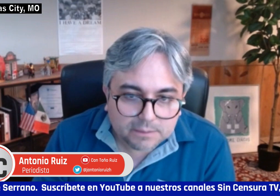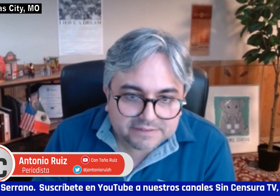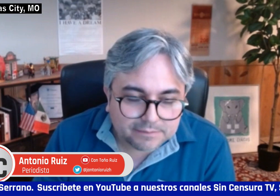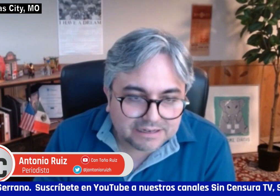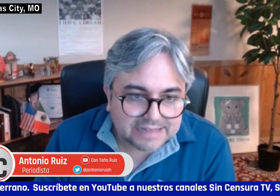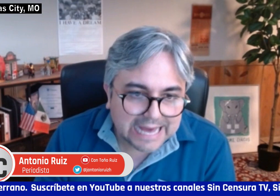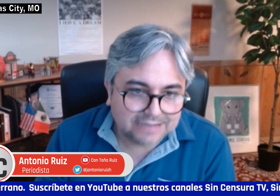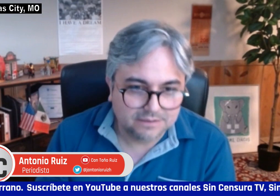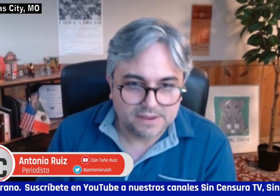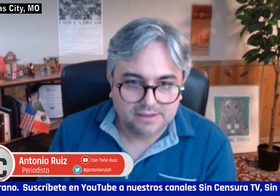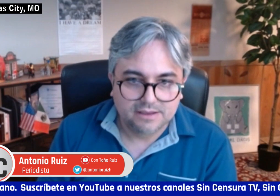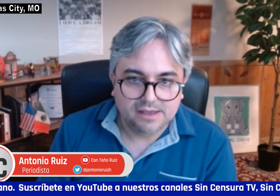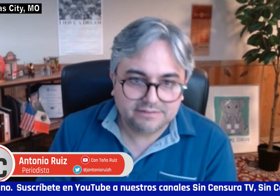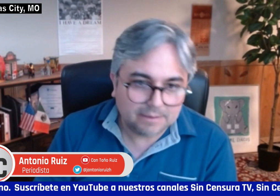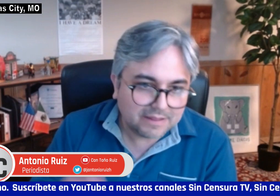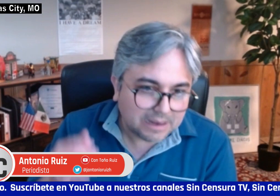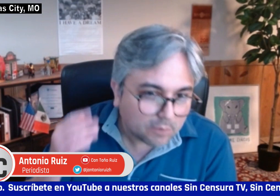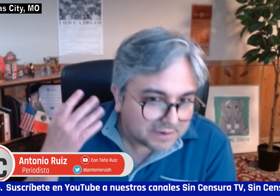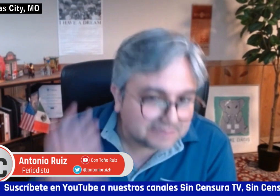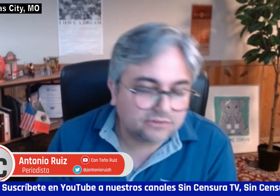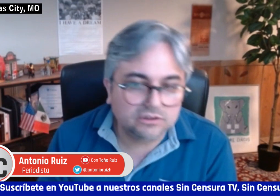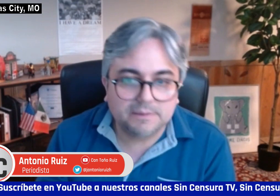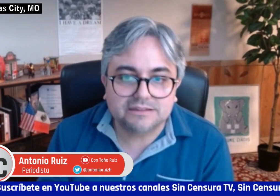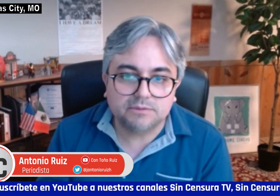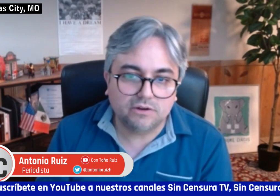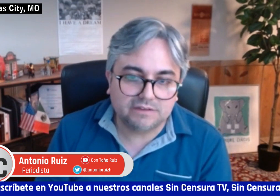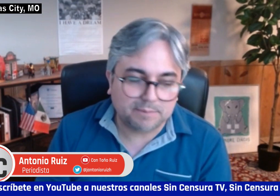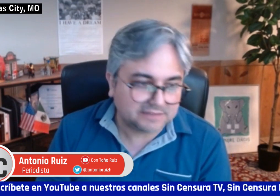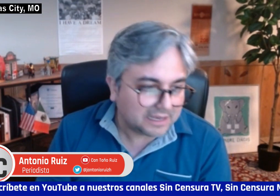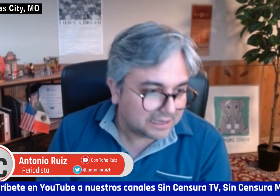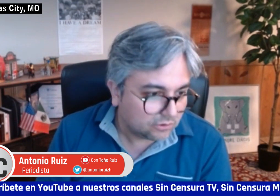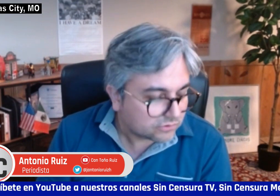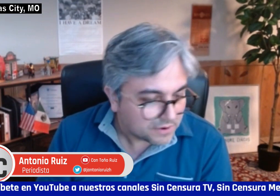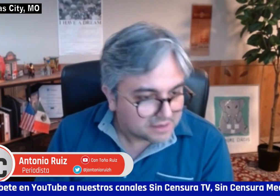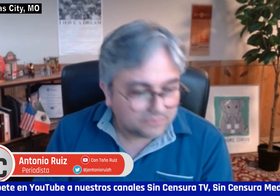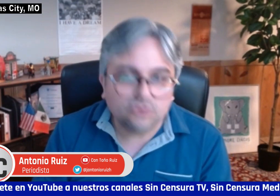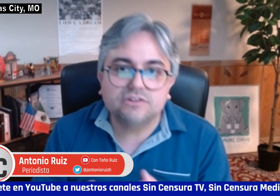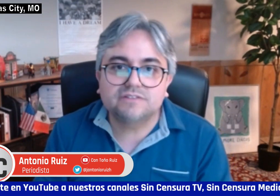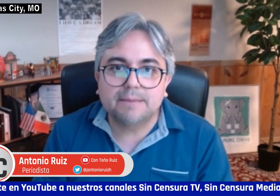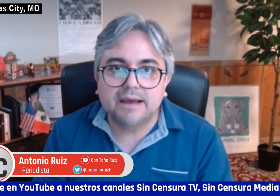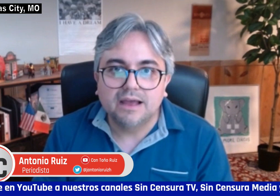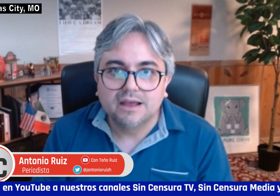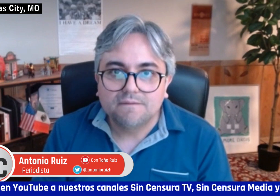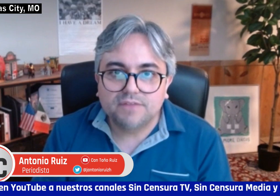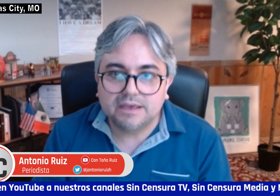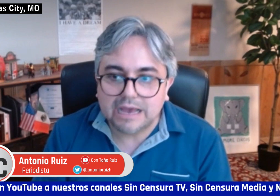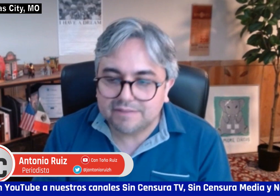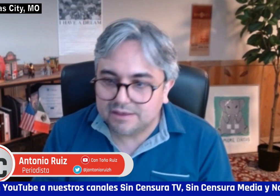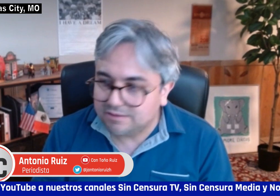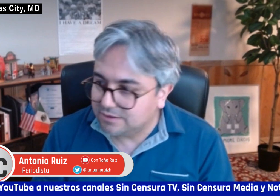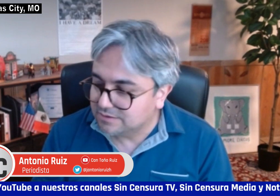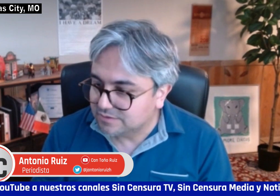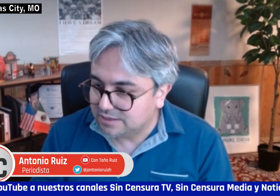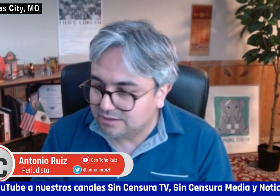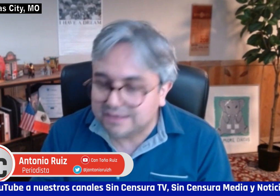condición de visibilidad, se habla de la movilización de 20 millones de pasajeros, de un sistema de